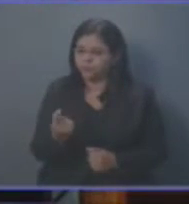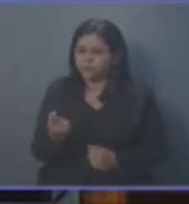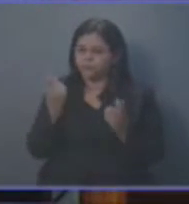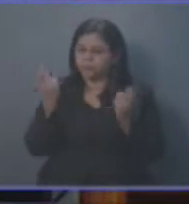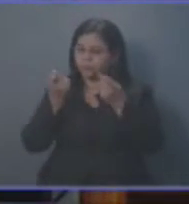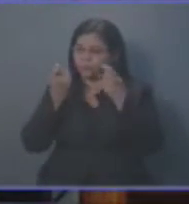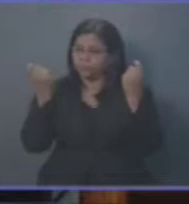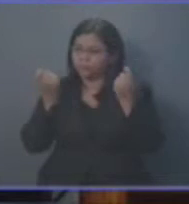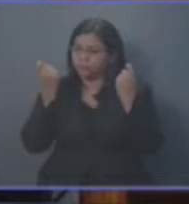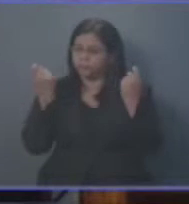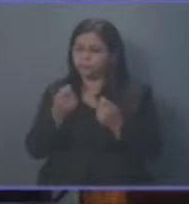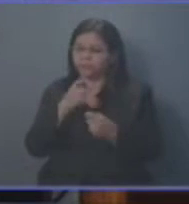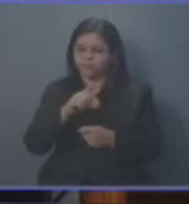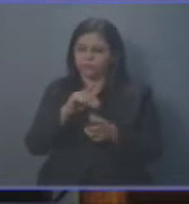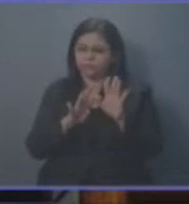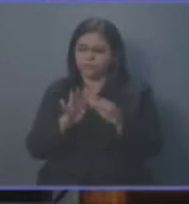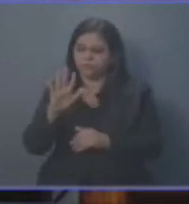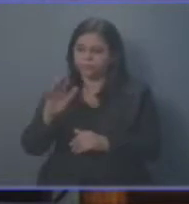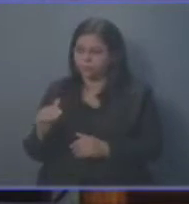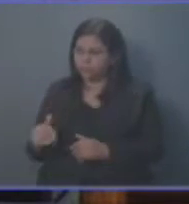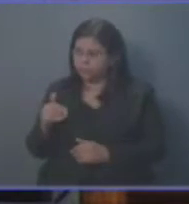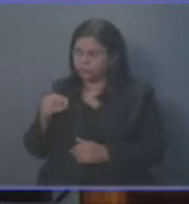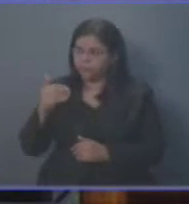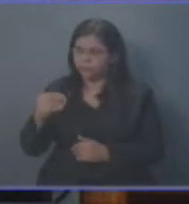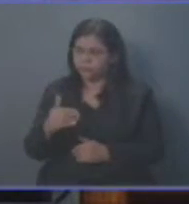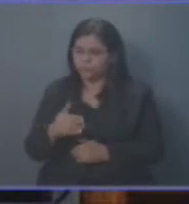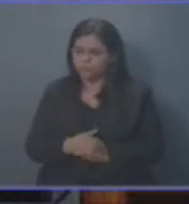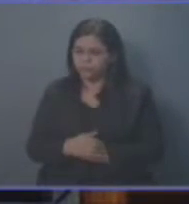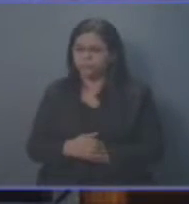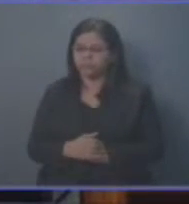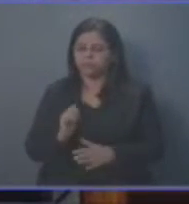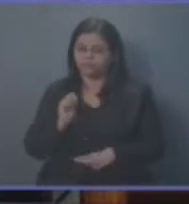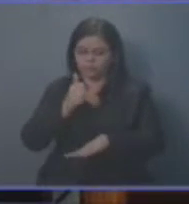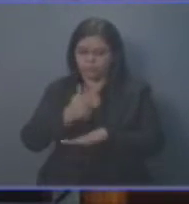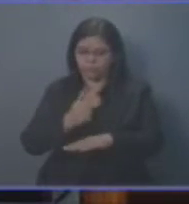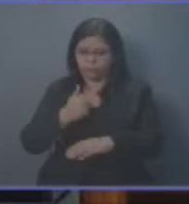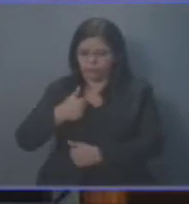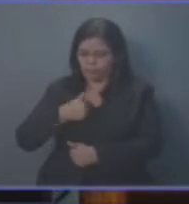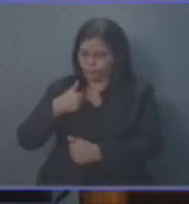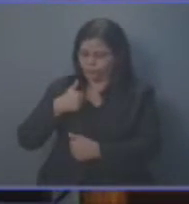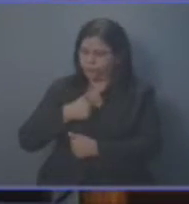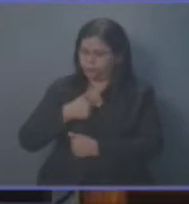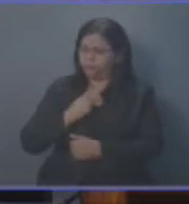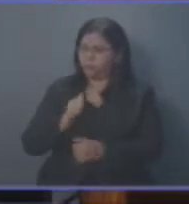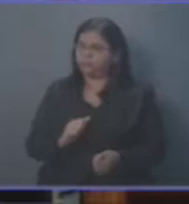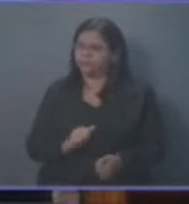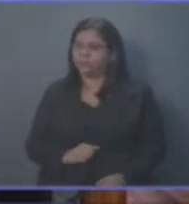conmemoración de los 195 años de la fundación de la Fuerza Armada.